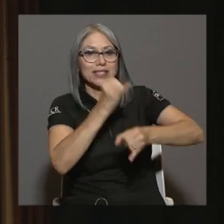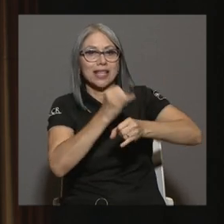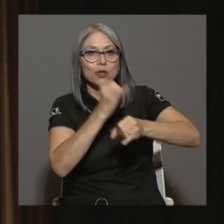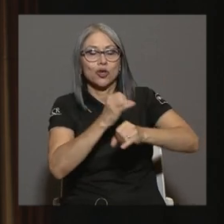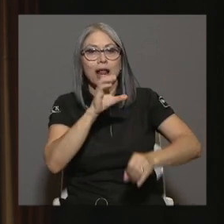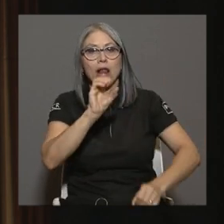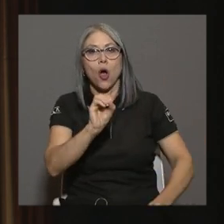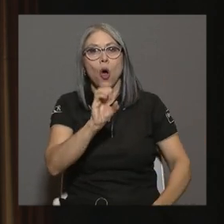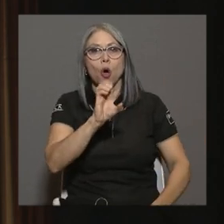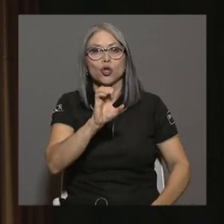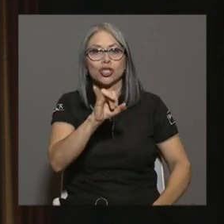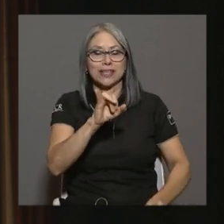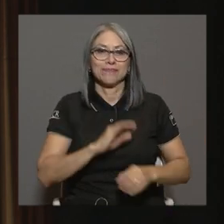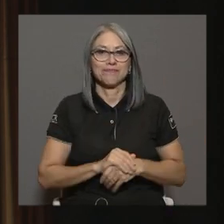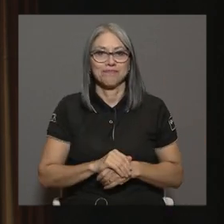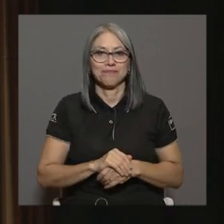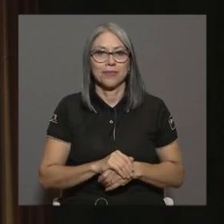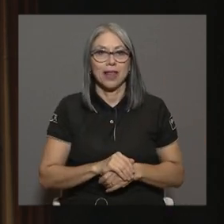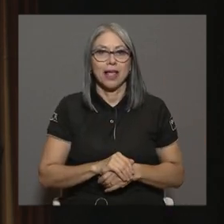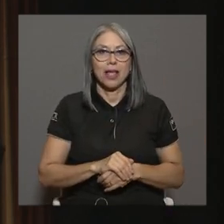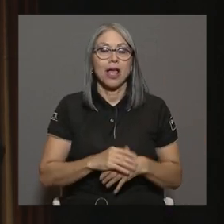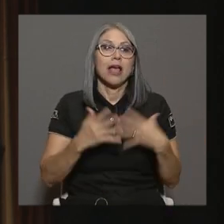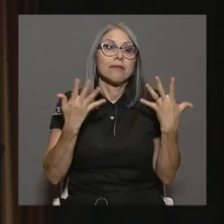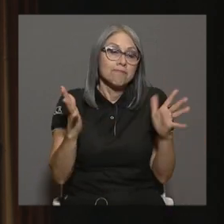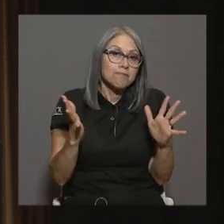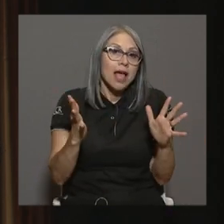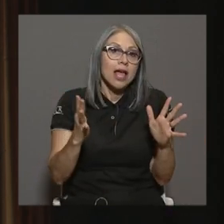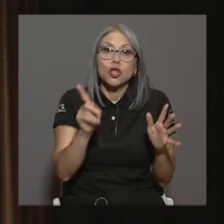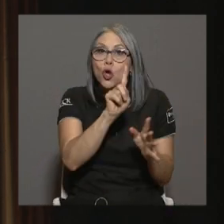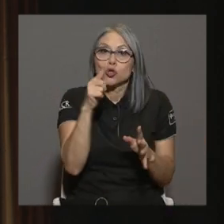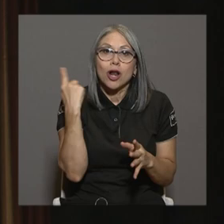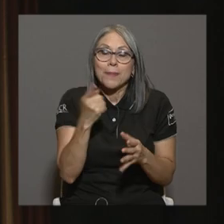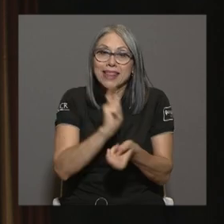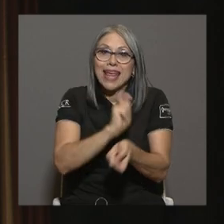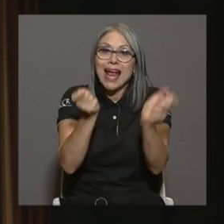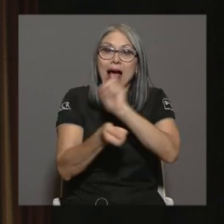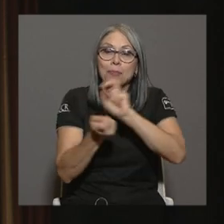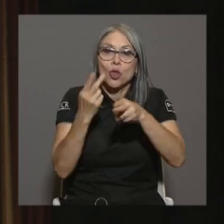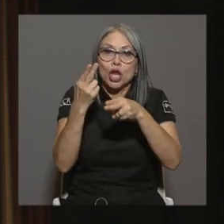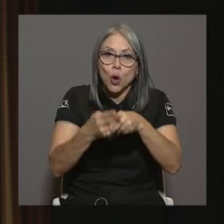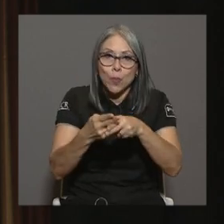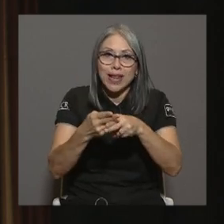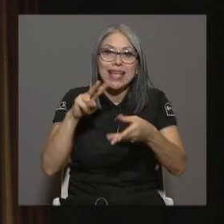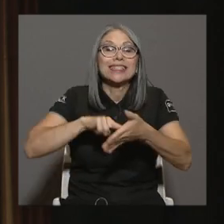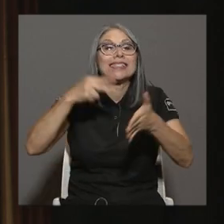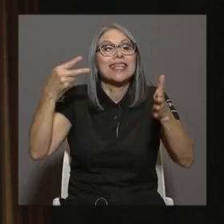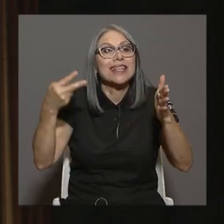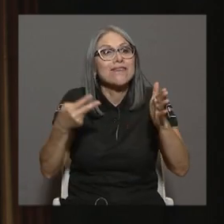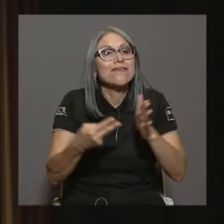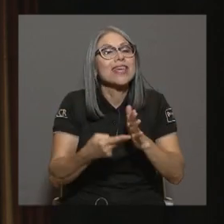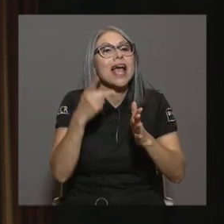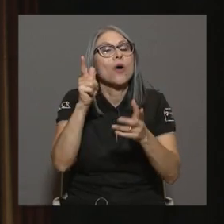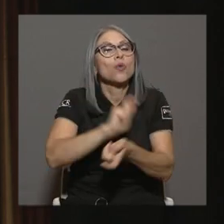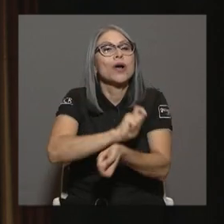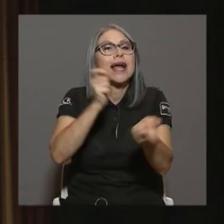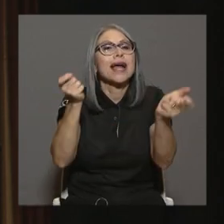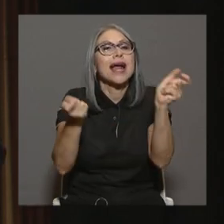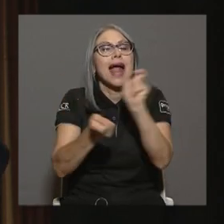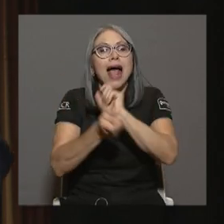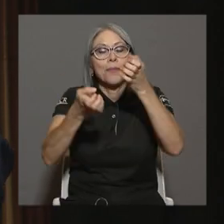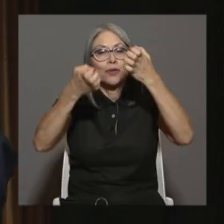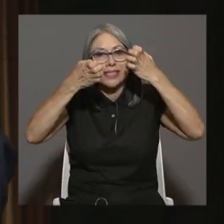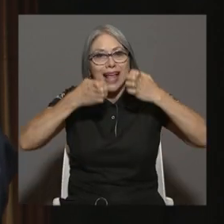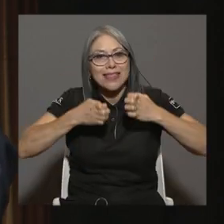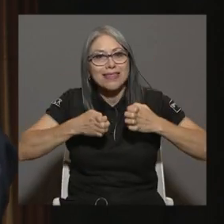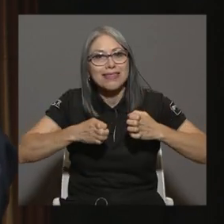OSI. Más de un cambio de nombre, se trata de un redireccionamiento de carácter estratégico